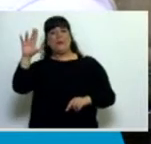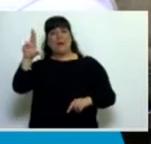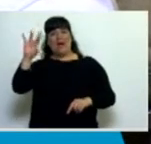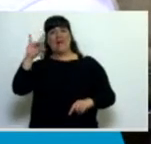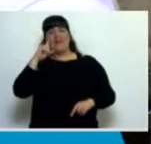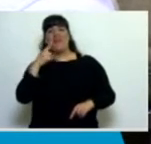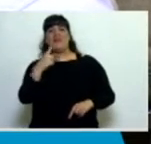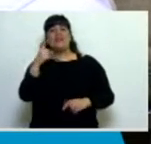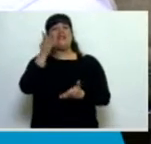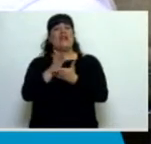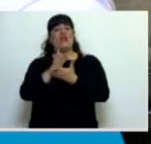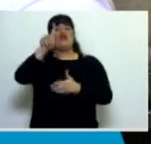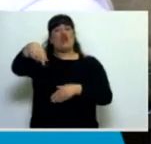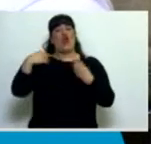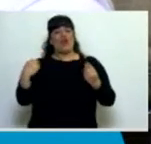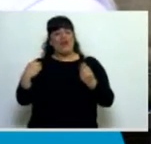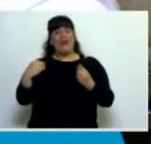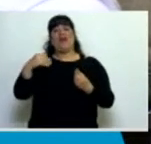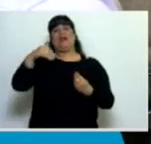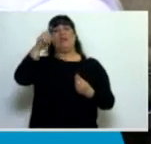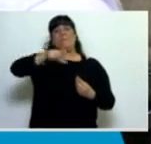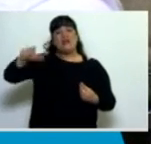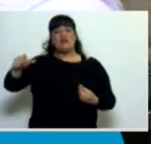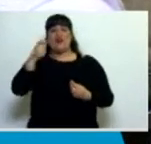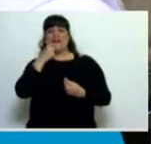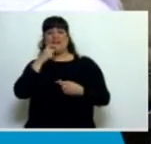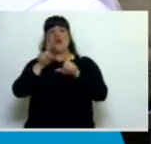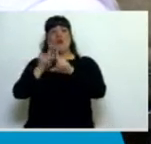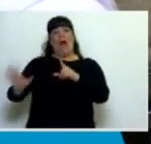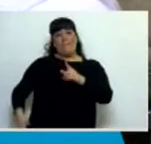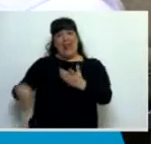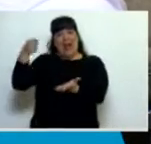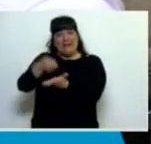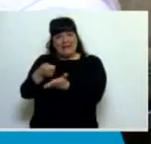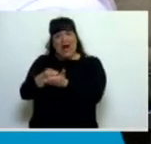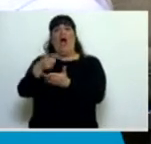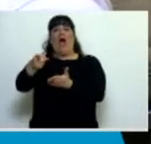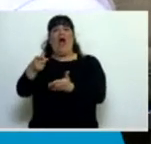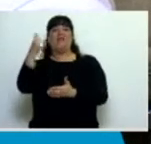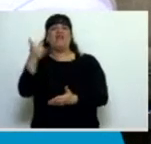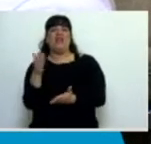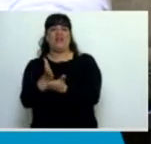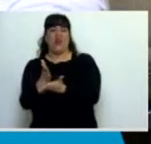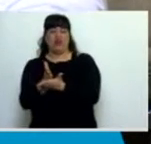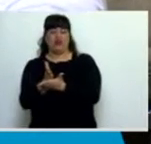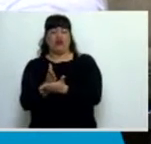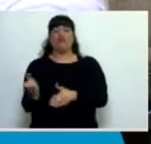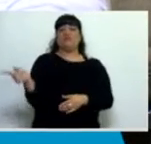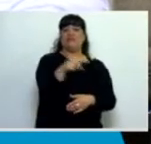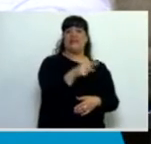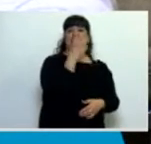derechos devienen de la condición de contribuyente, que el que contribuye, el que pone plata es el que genera derechos. Y